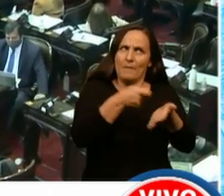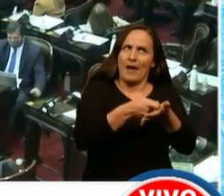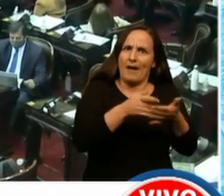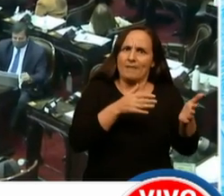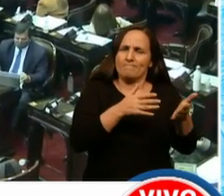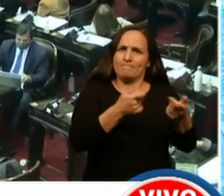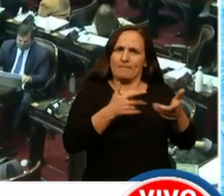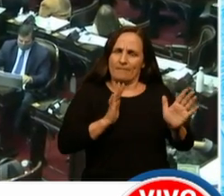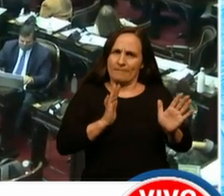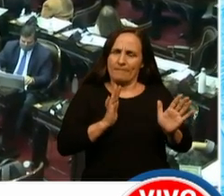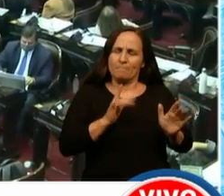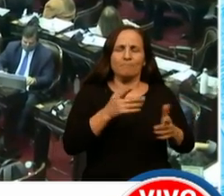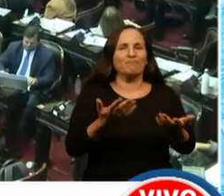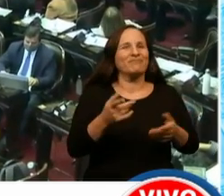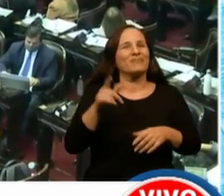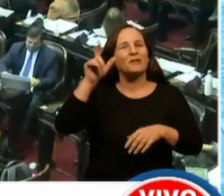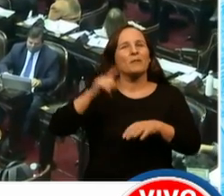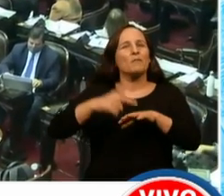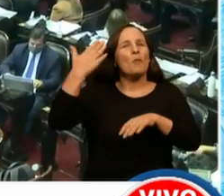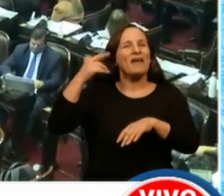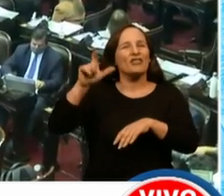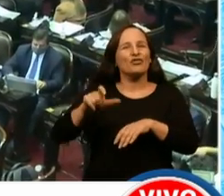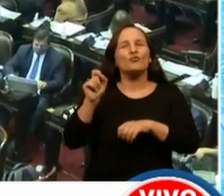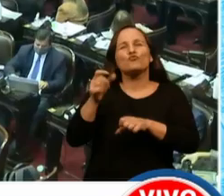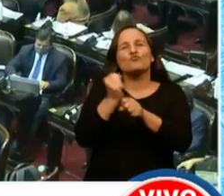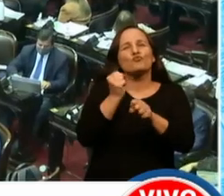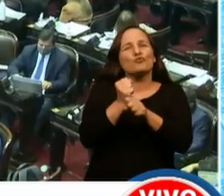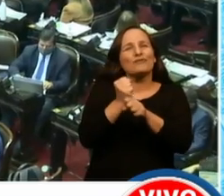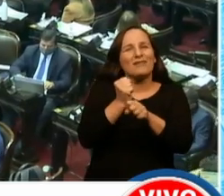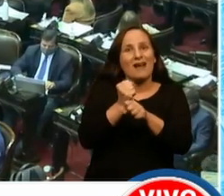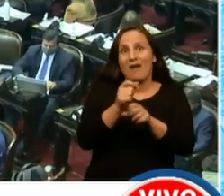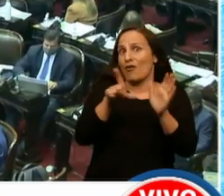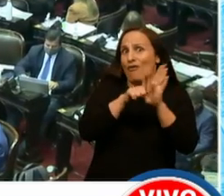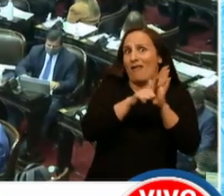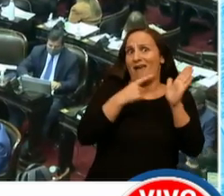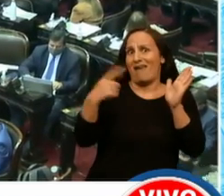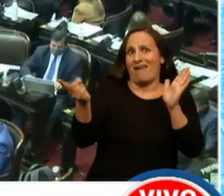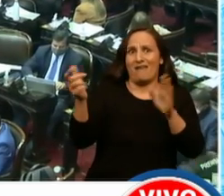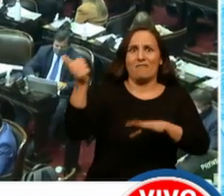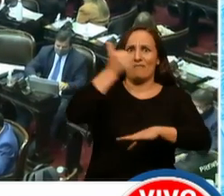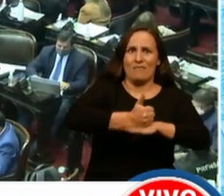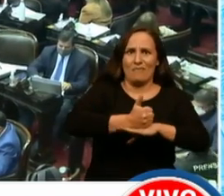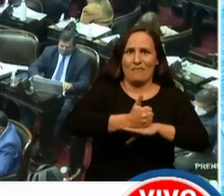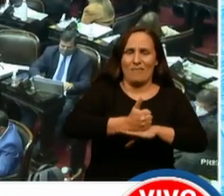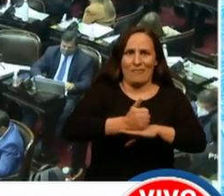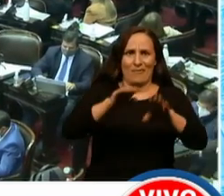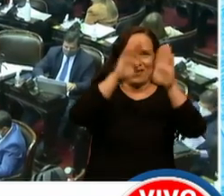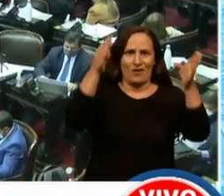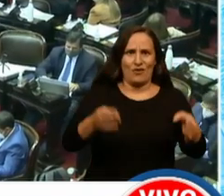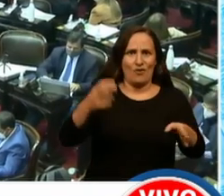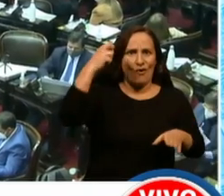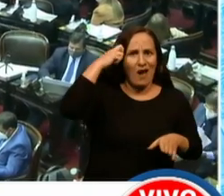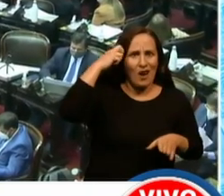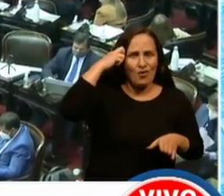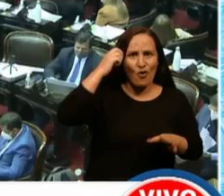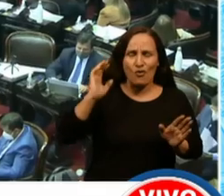el interventor de enargás estaba cumpliendo las funciones que le otorga la ley al venir al parlamento y